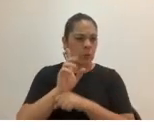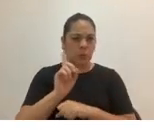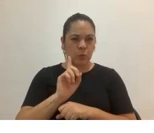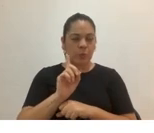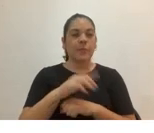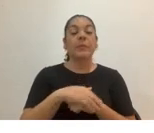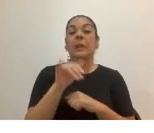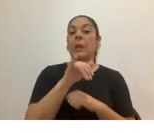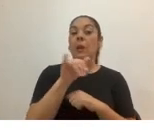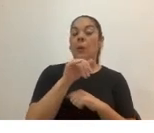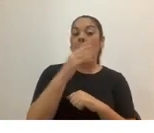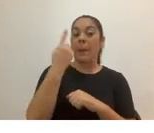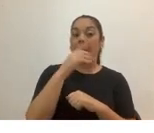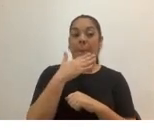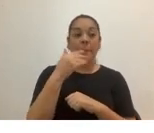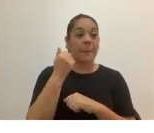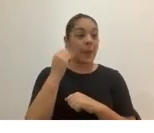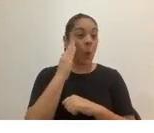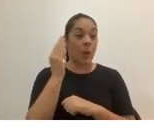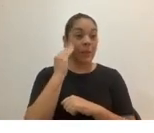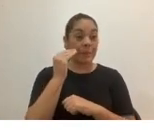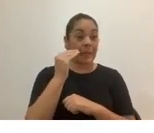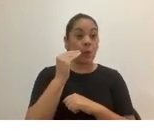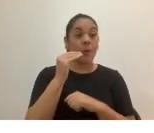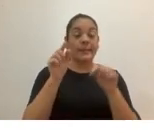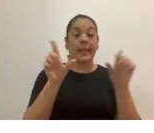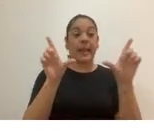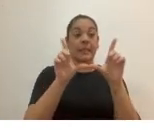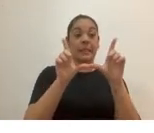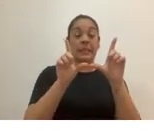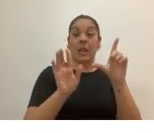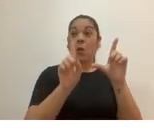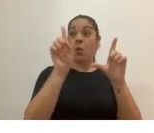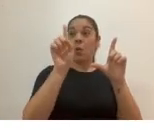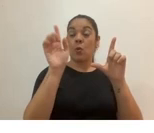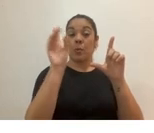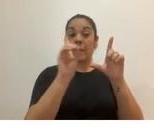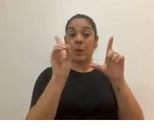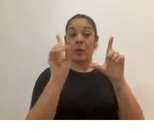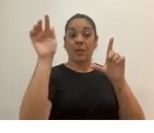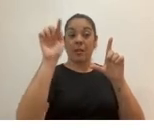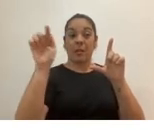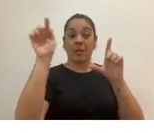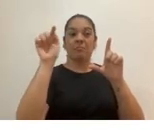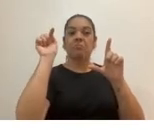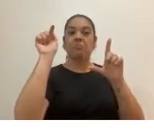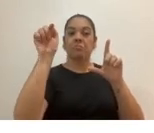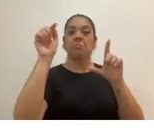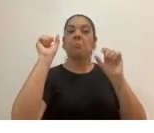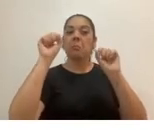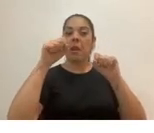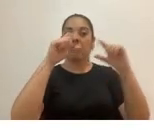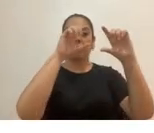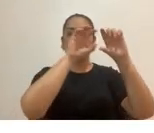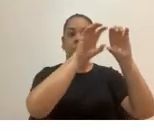para una mejor experiencia en la parte superior derecha de la pantalla, pueden activar la vista de galería